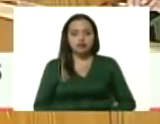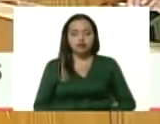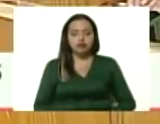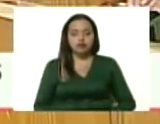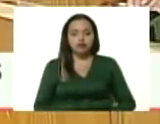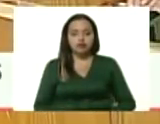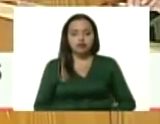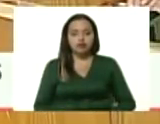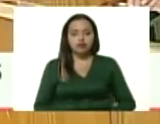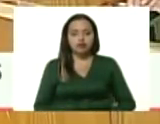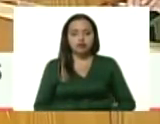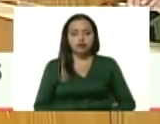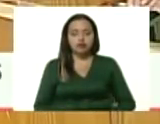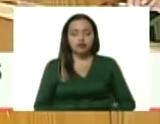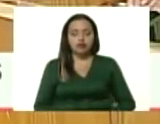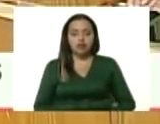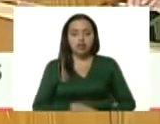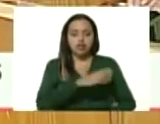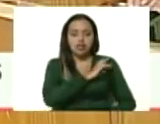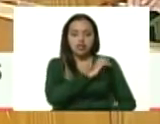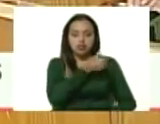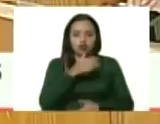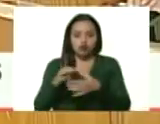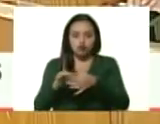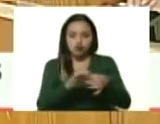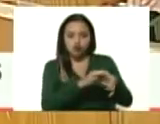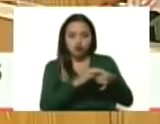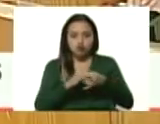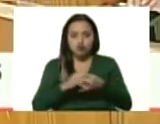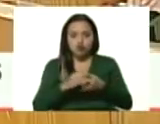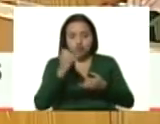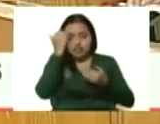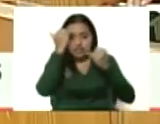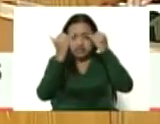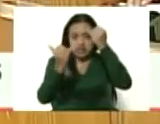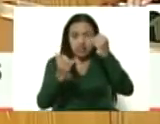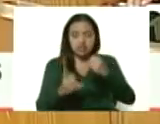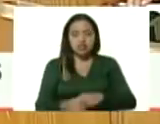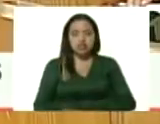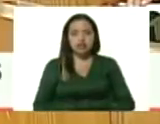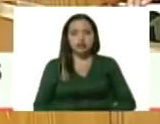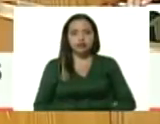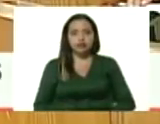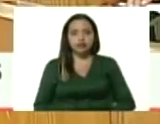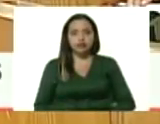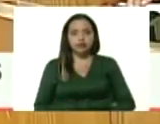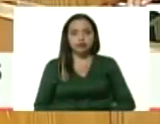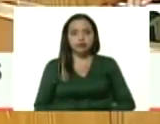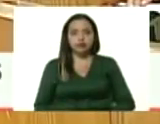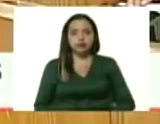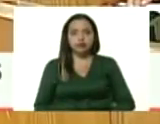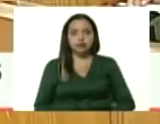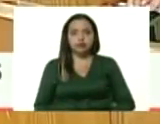El director conjunto de inteligencia, Wilmer Nabor Hernández Aquino.